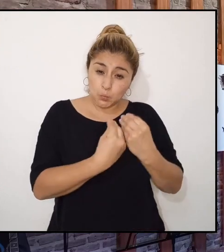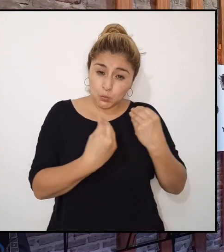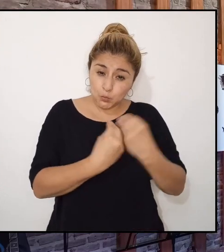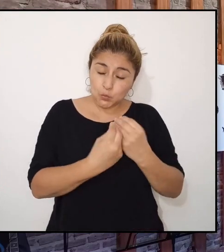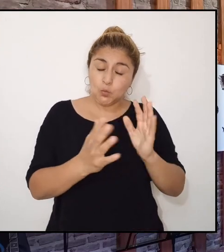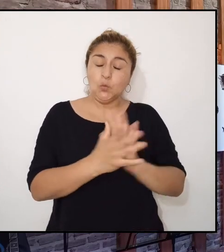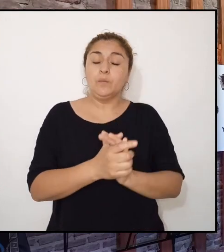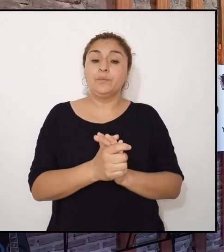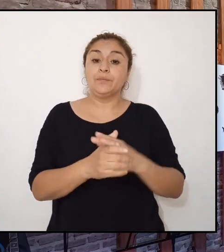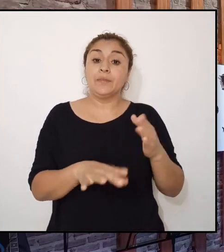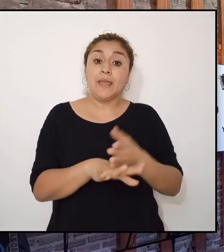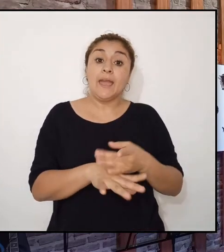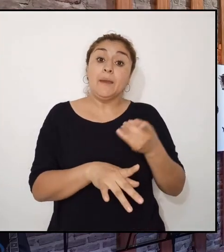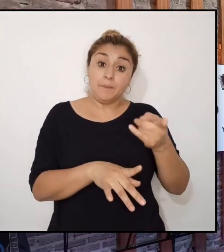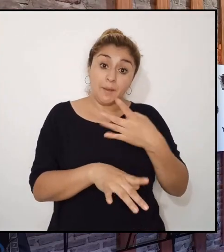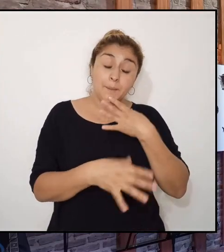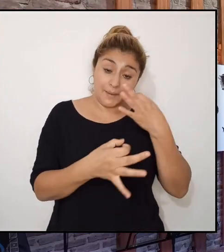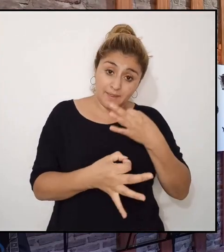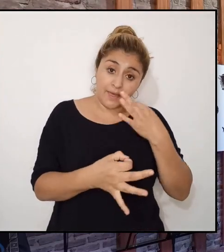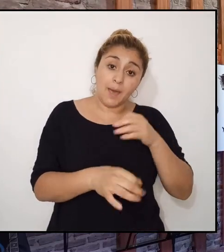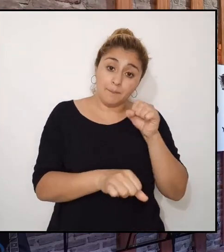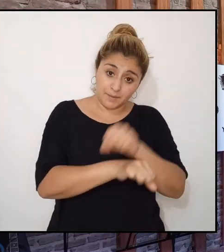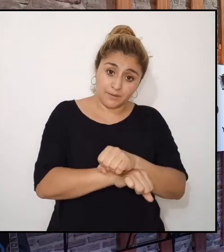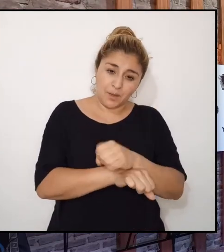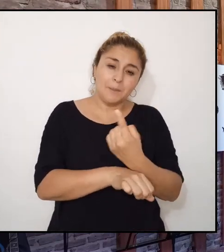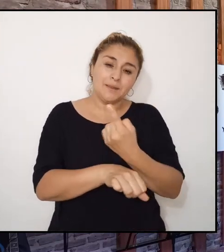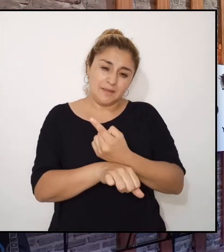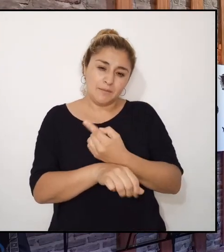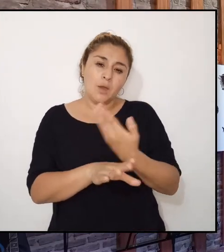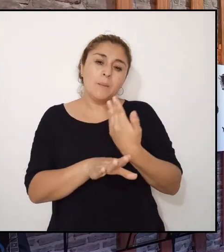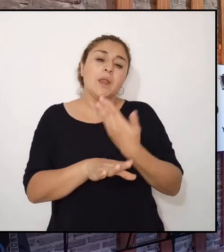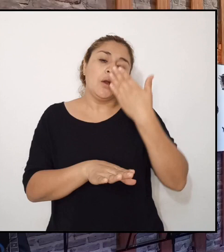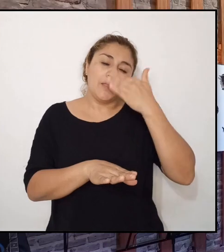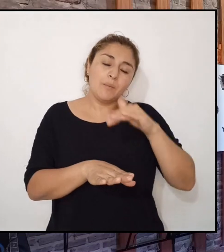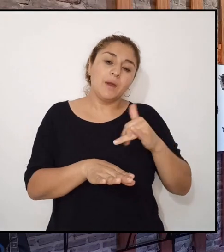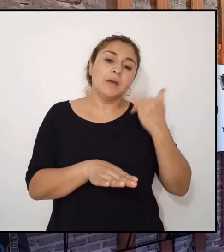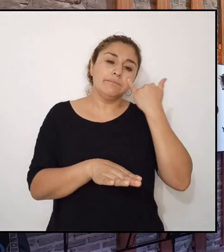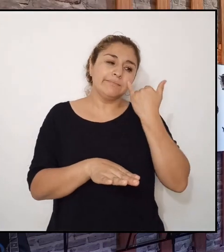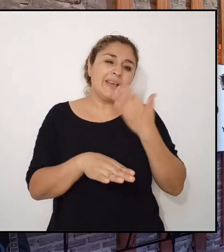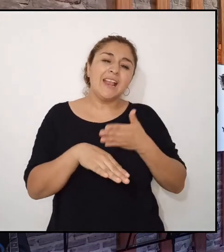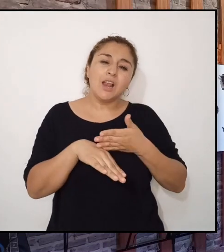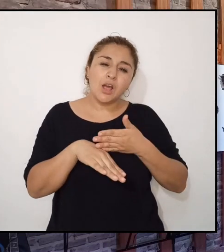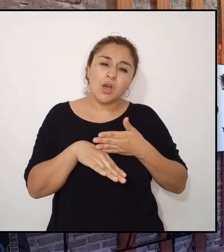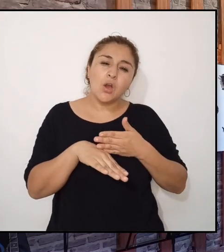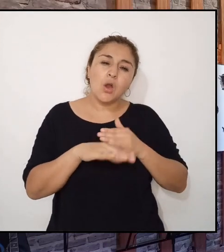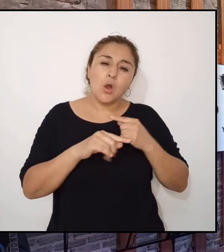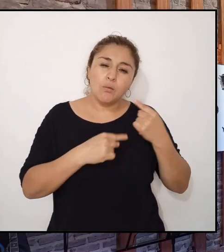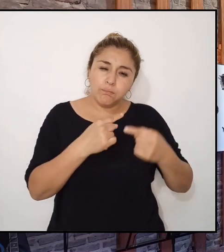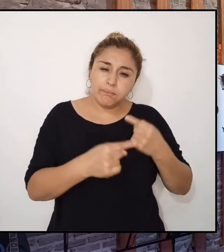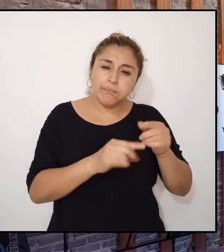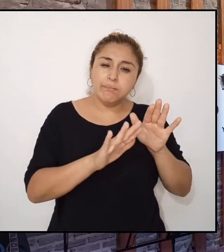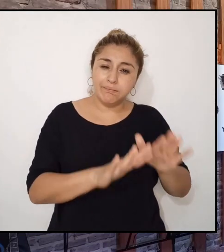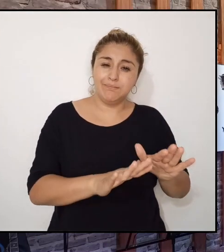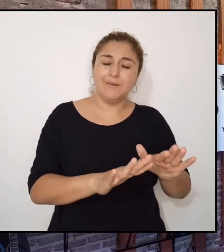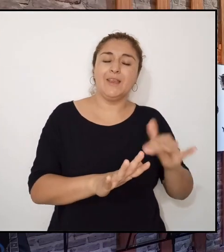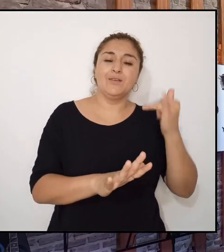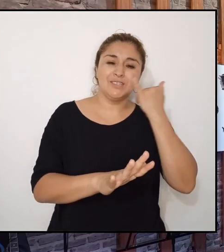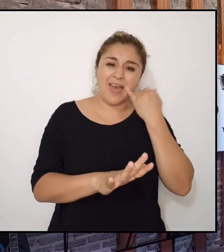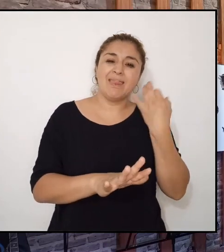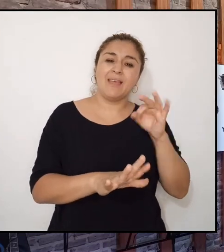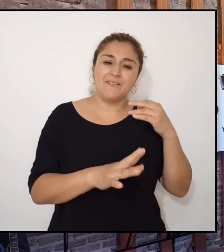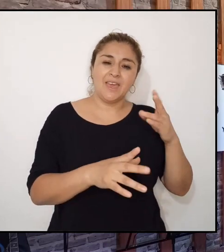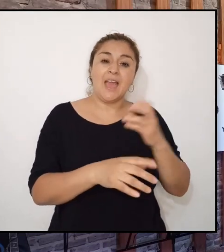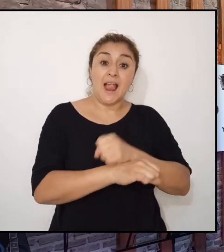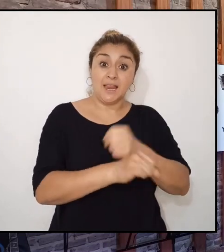no. Y dentro de la cárcel, él le predicó a muchos. Él es evangelista, es